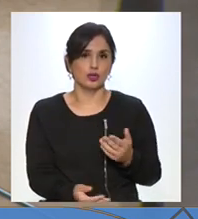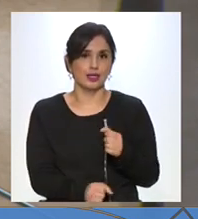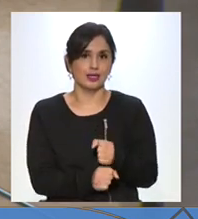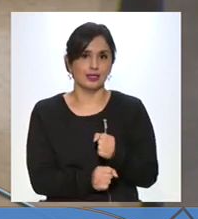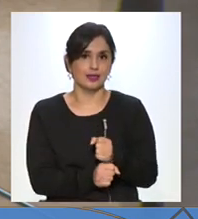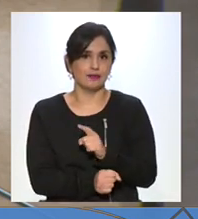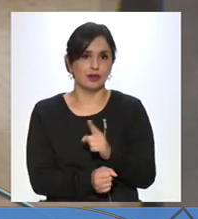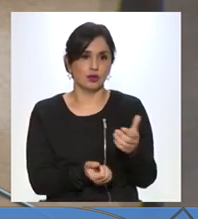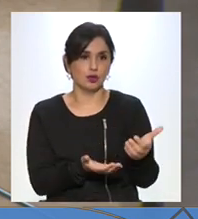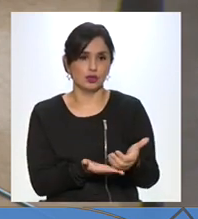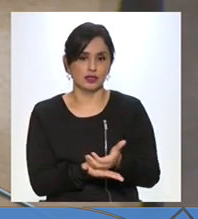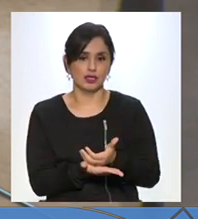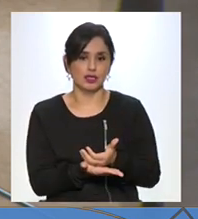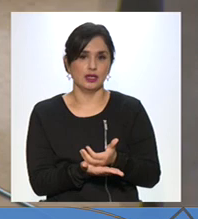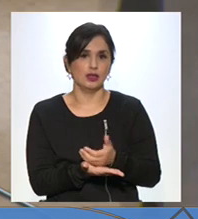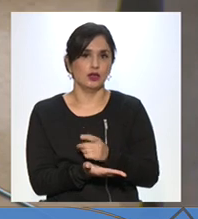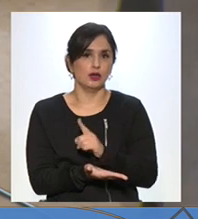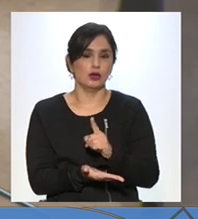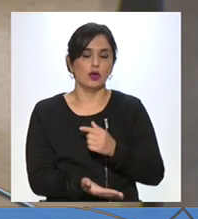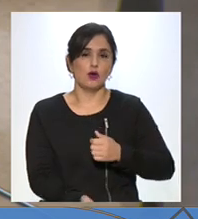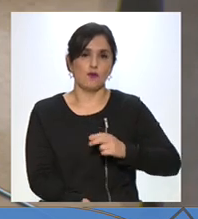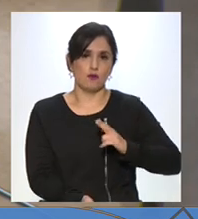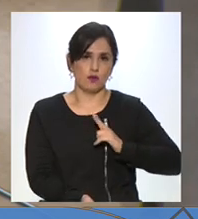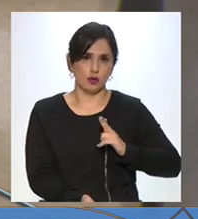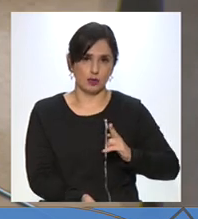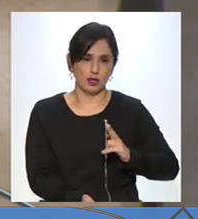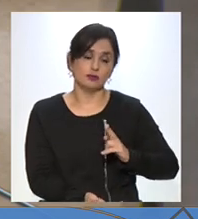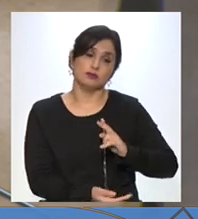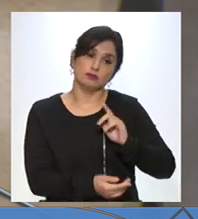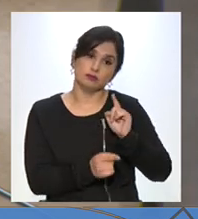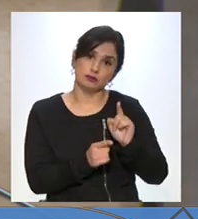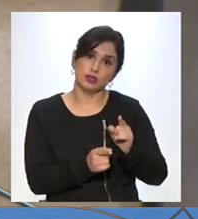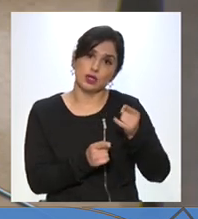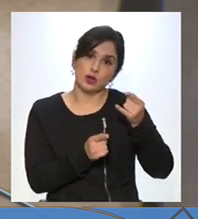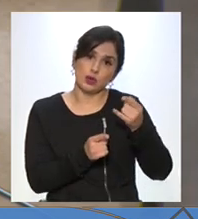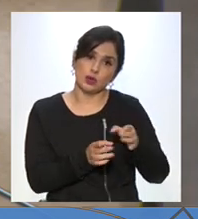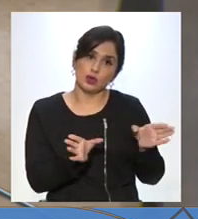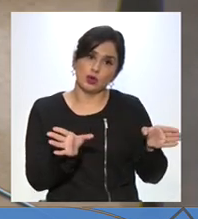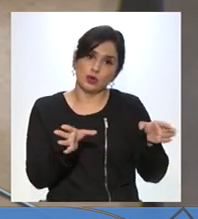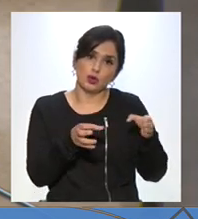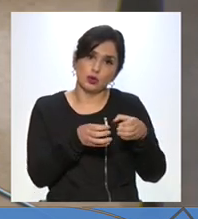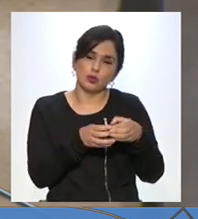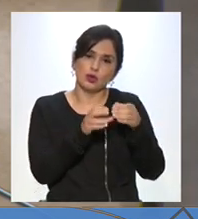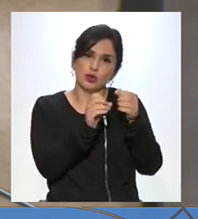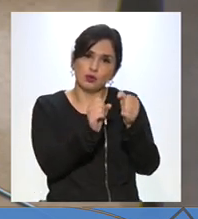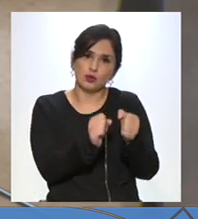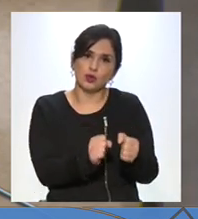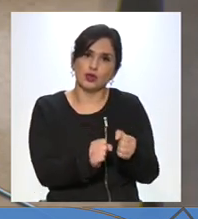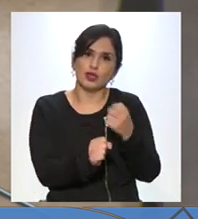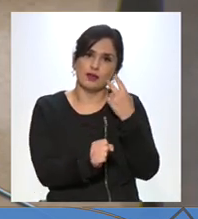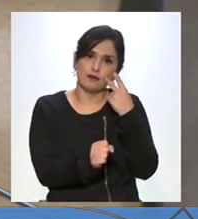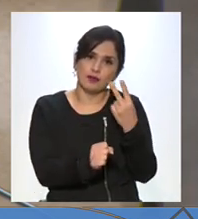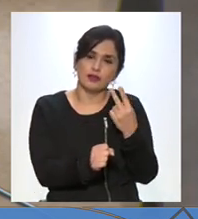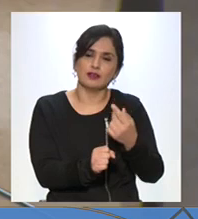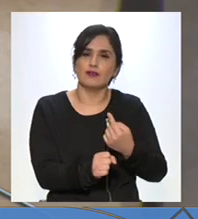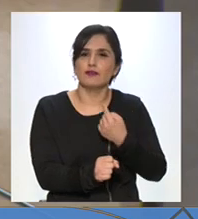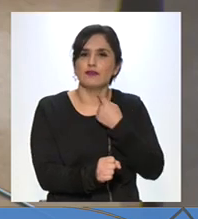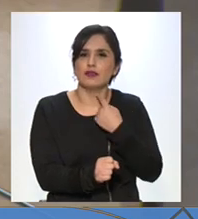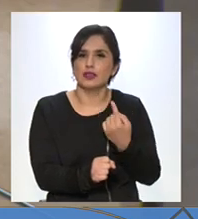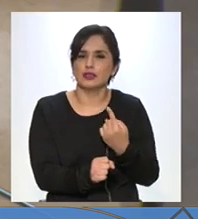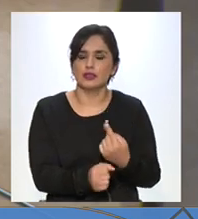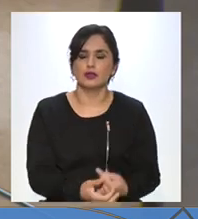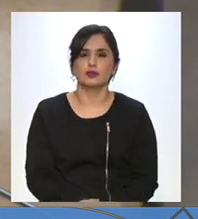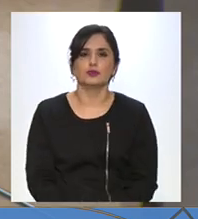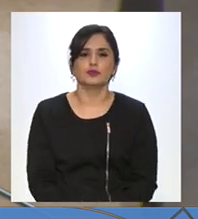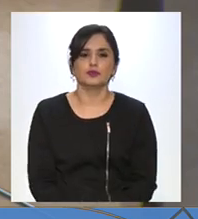no asalariado, informal. Probablemente quizás ese es el único segmento que podría haberse visto afectado del lado de la